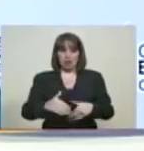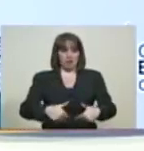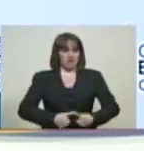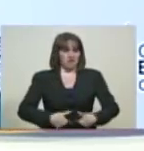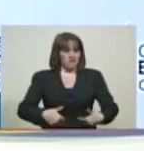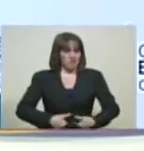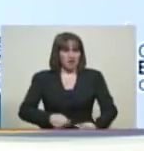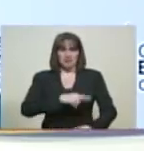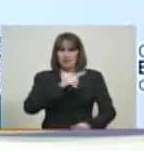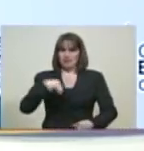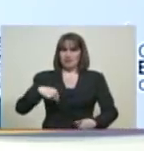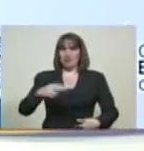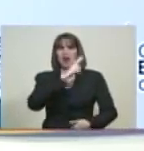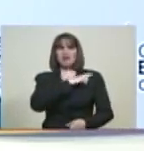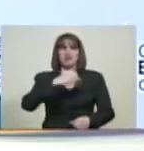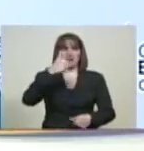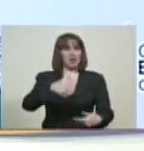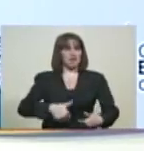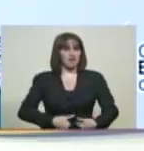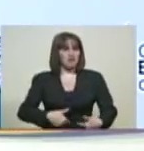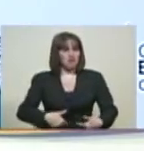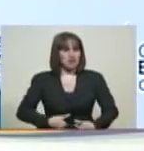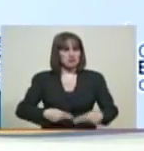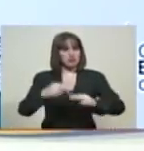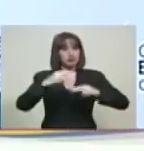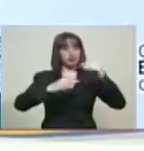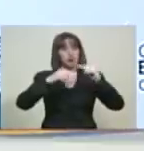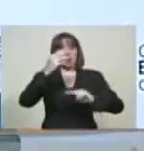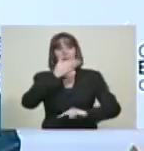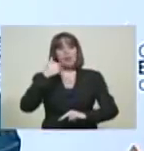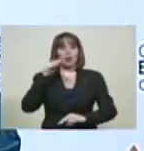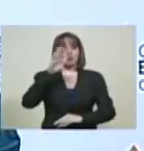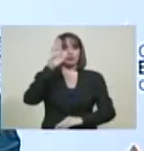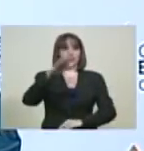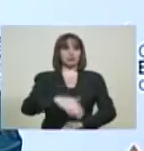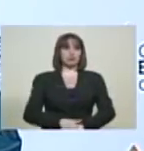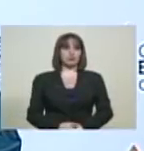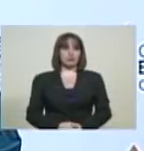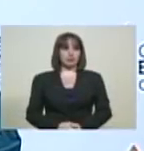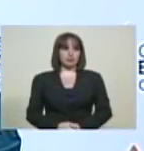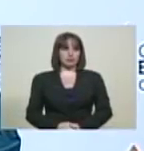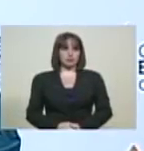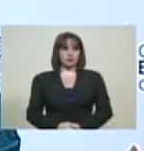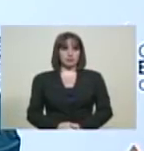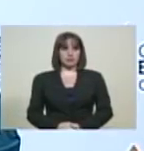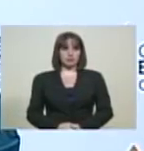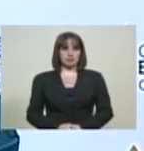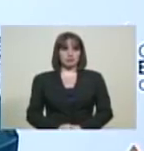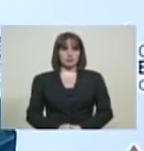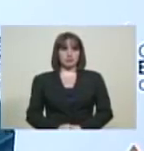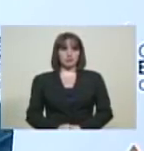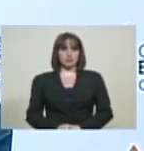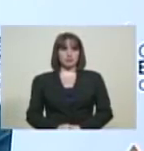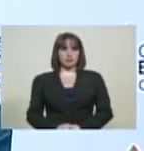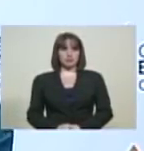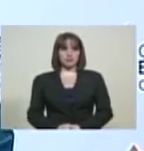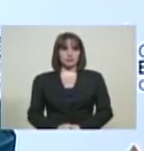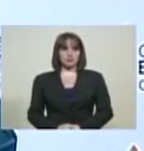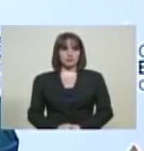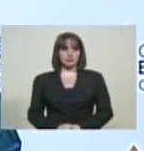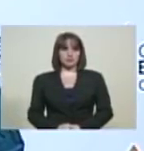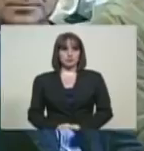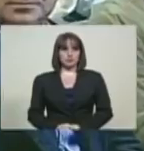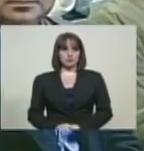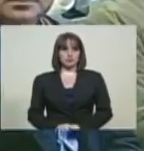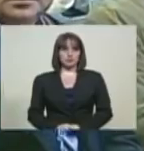de sus autoridades legítimas autoridades legítimas nunca está de más repetir lo